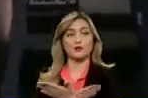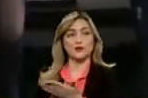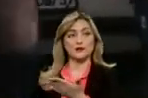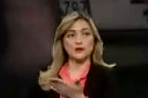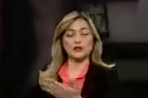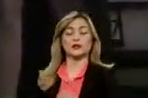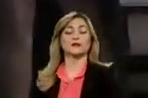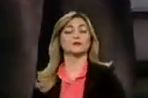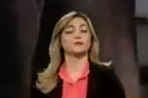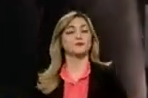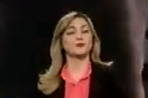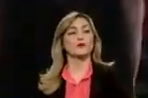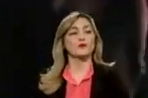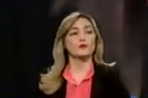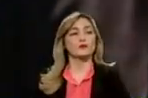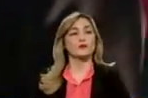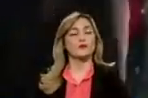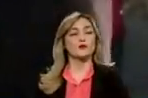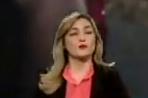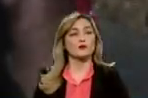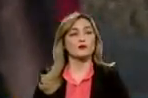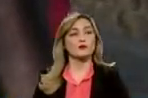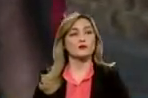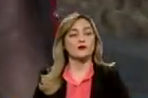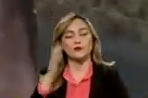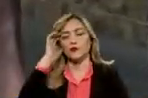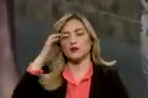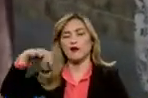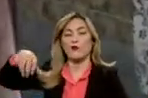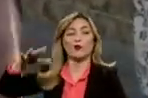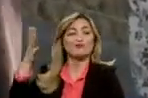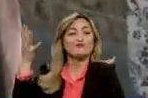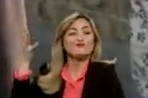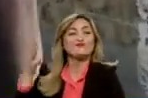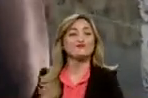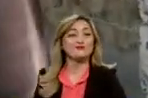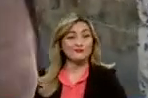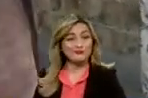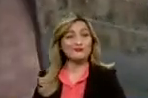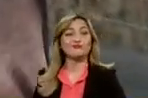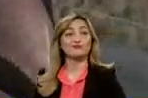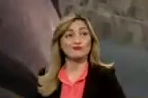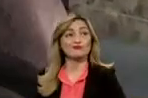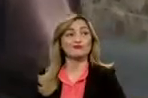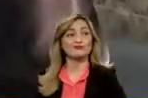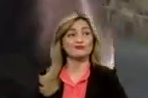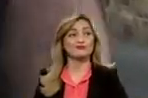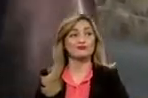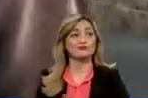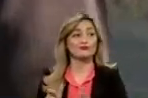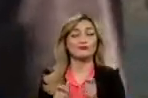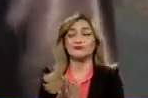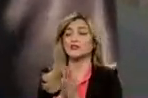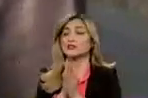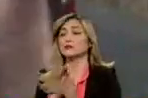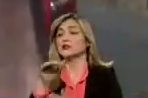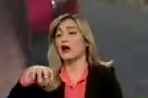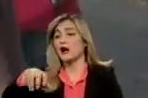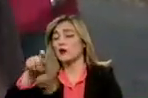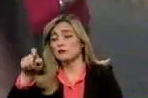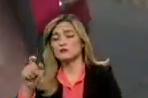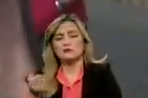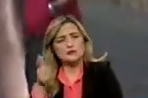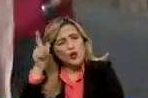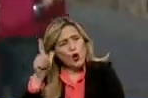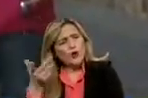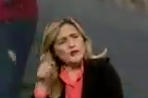Bellavista, y realmente estamos preocupados porque no tenemos agua. Y todos los vecinos están pidiendo agua, que algo lógico,